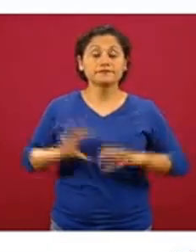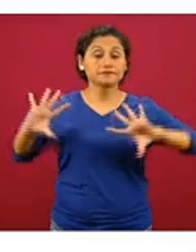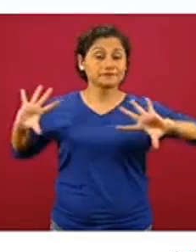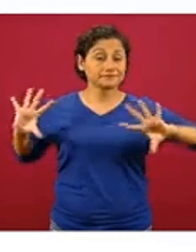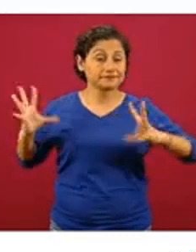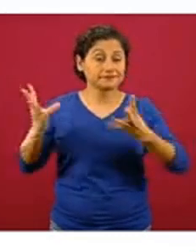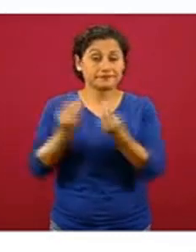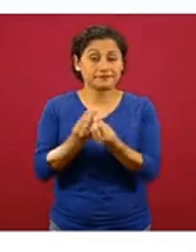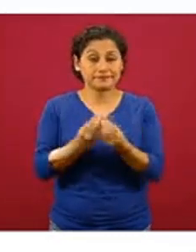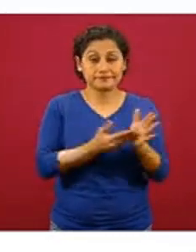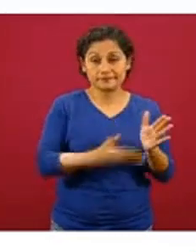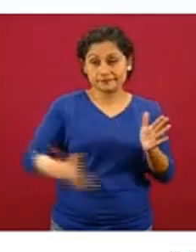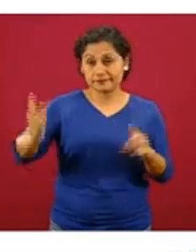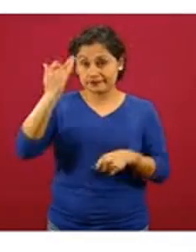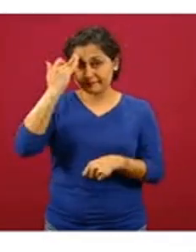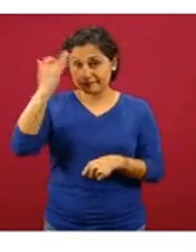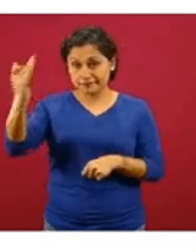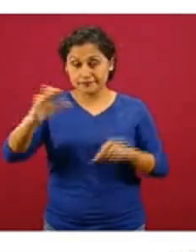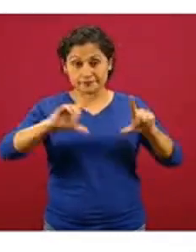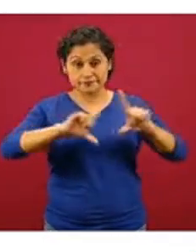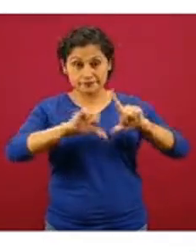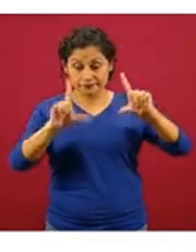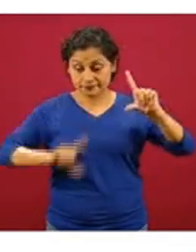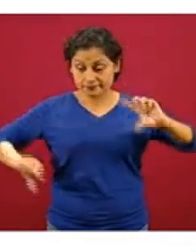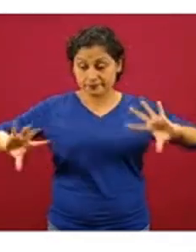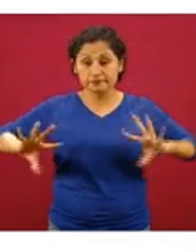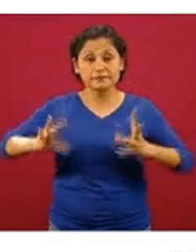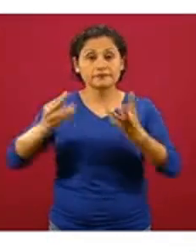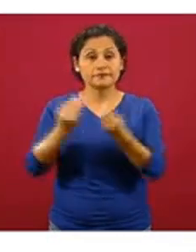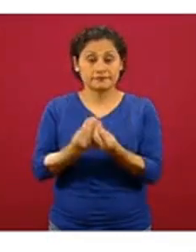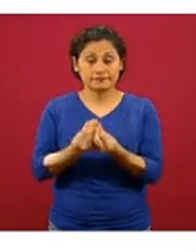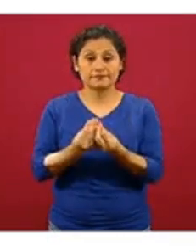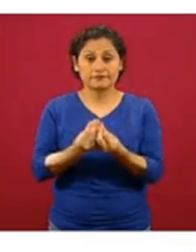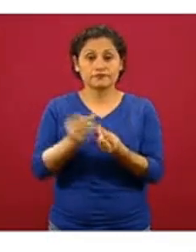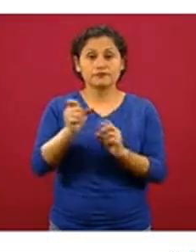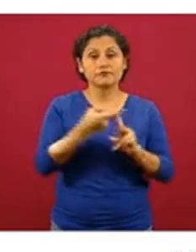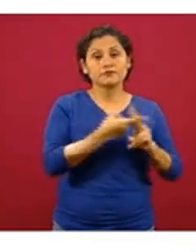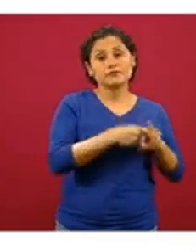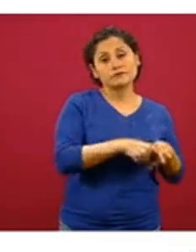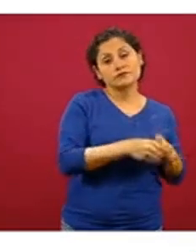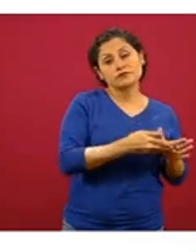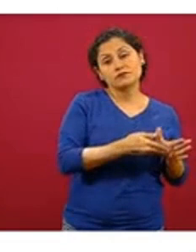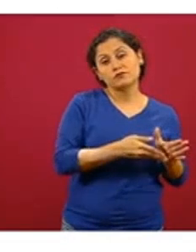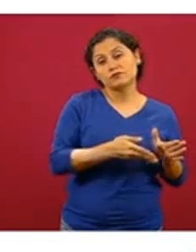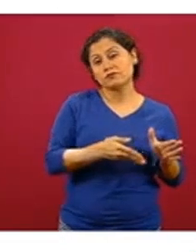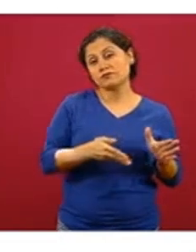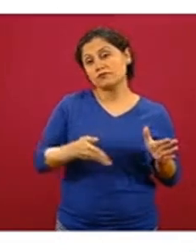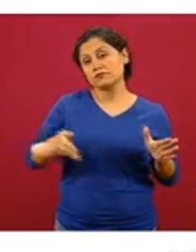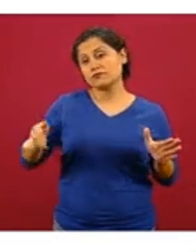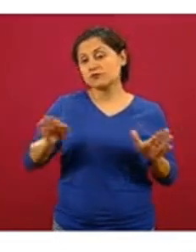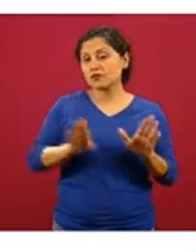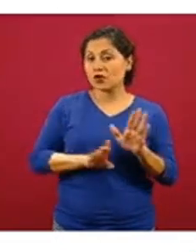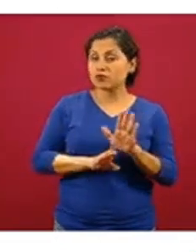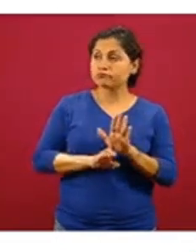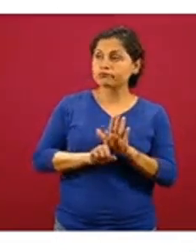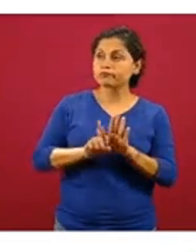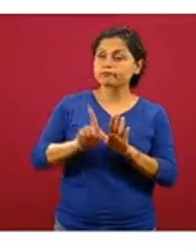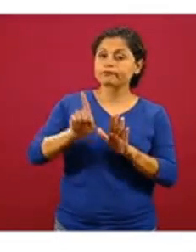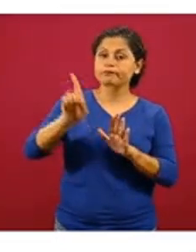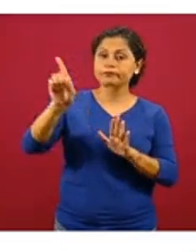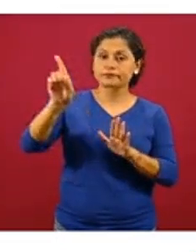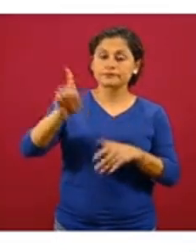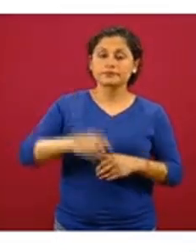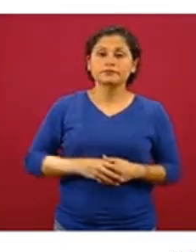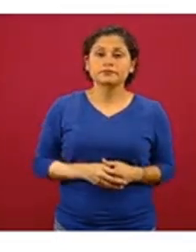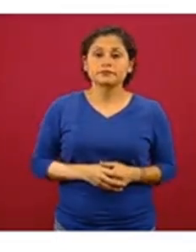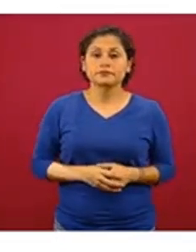acumulación desde el inicio de la epidemia, su fase inicial de lento crecimiento, su punto de inflexión cuando empezó